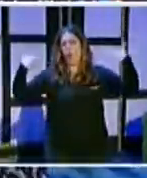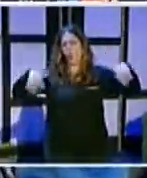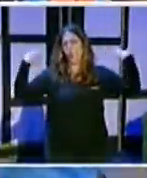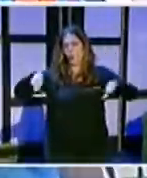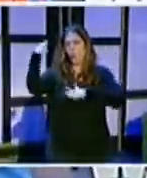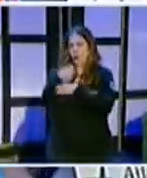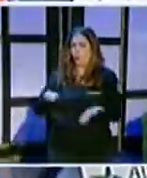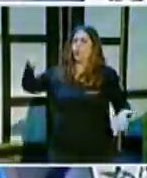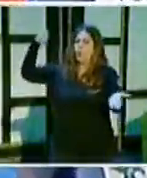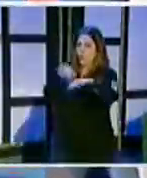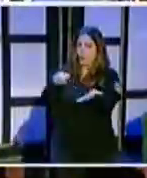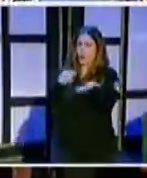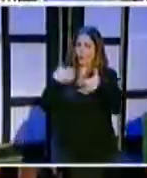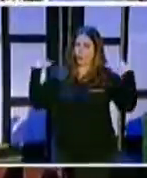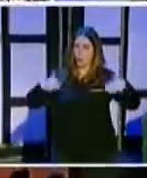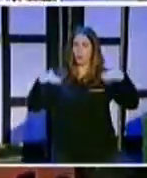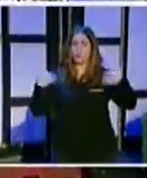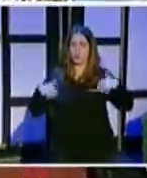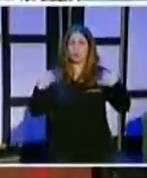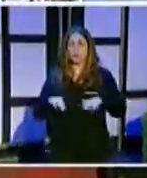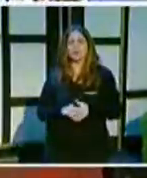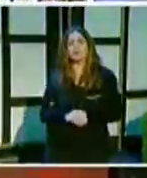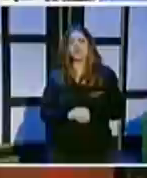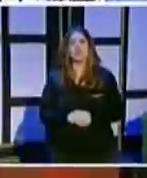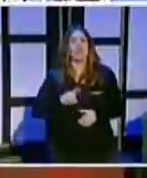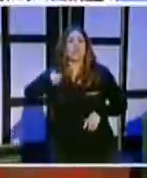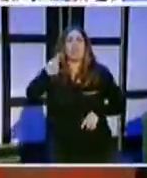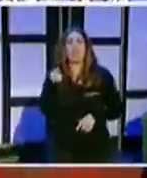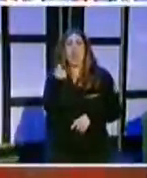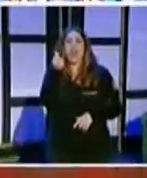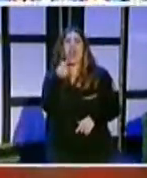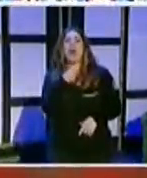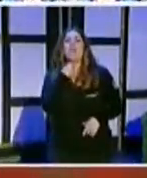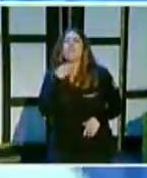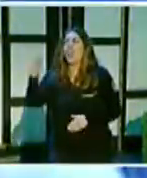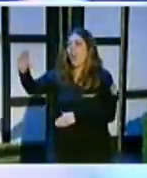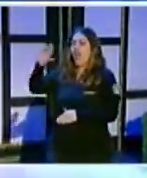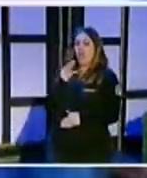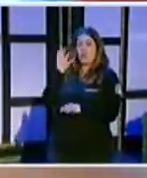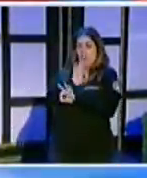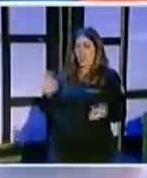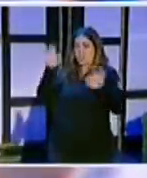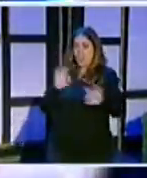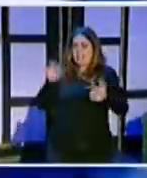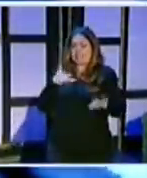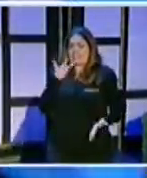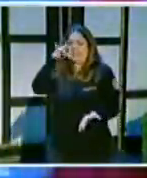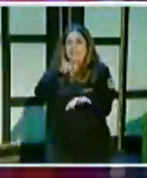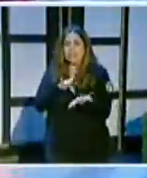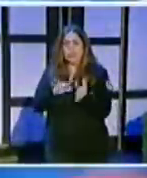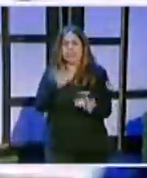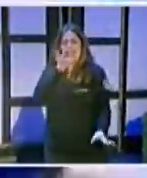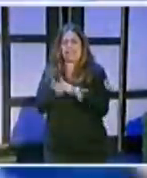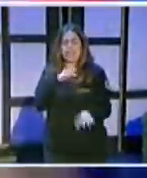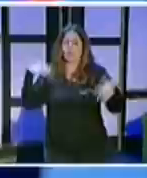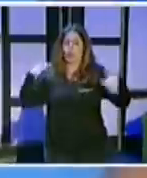un pastón, sí. No llegan las ayudas de los libros a los padres y septiembre se convierte en segundas